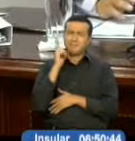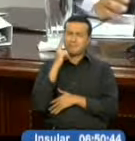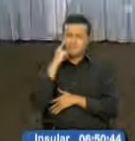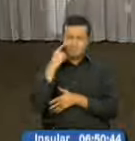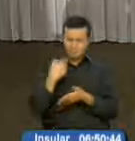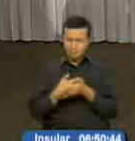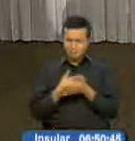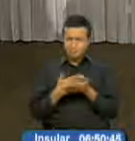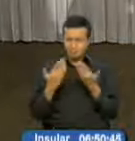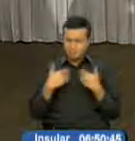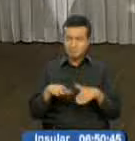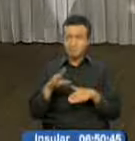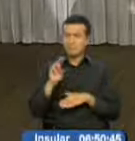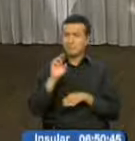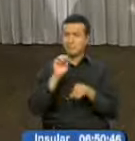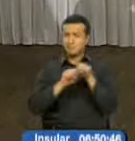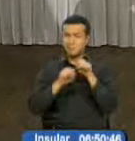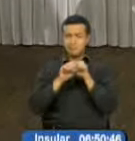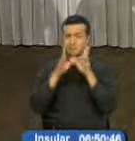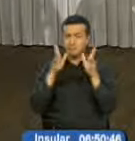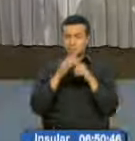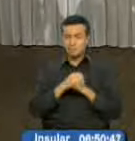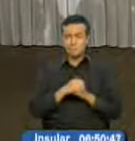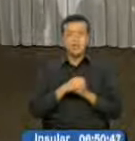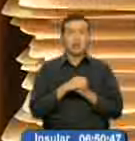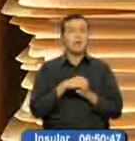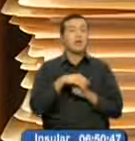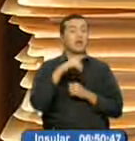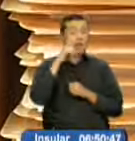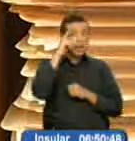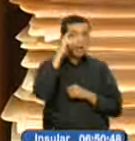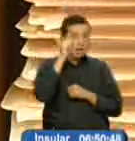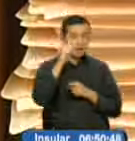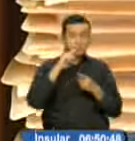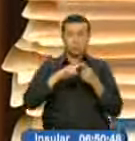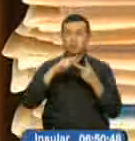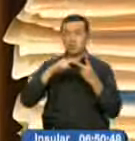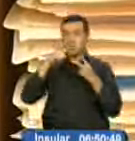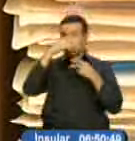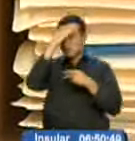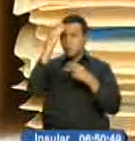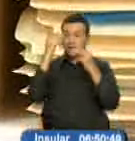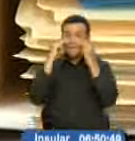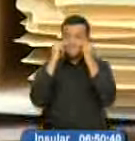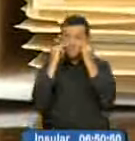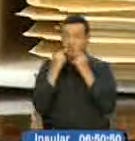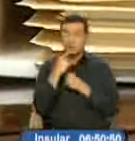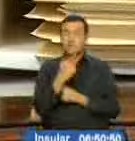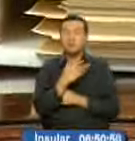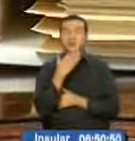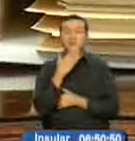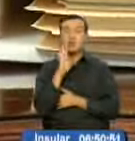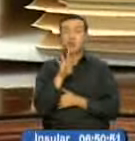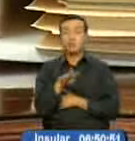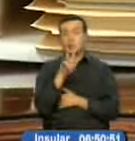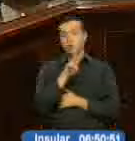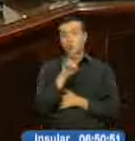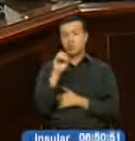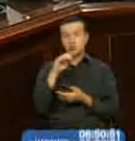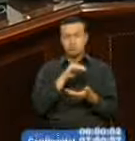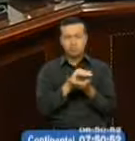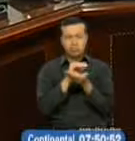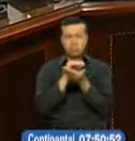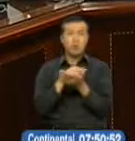pruebas. Finalmente, Guillermo Lasso y Andrés Páez presentaron supuestas pruebas de irregularidades que constarían en 4.200